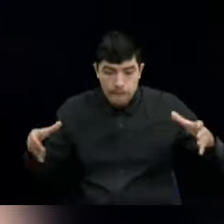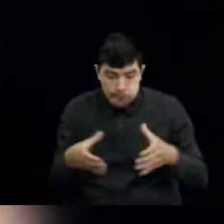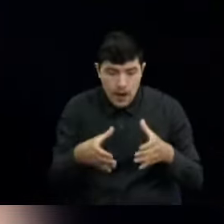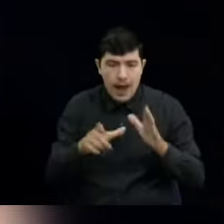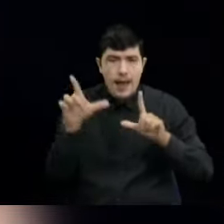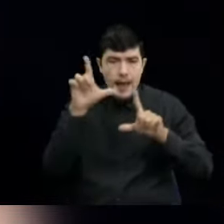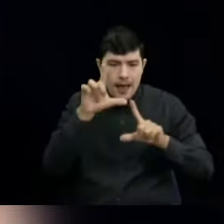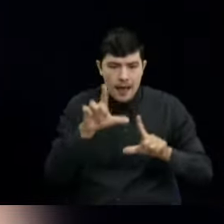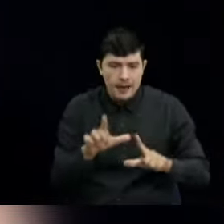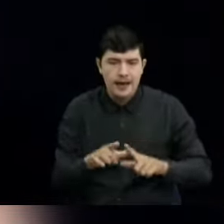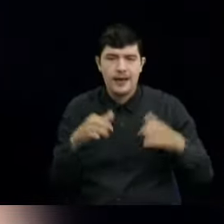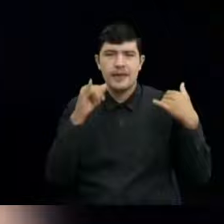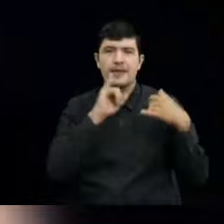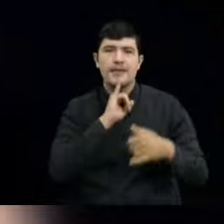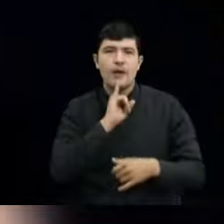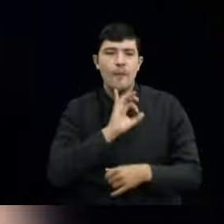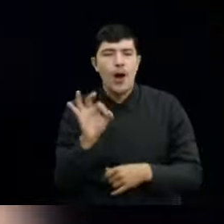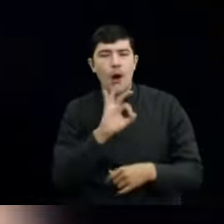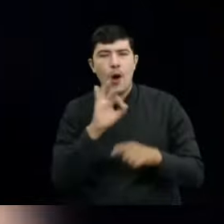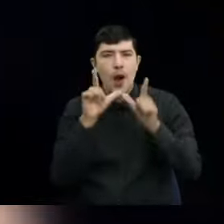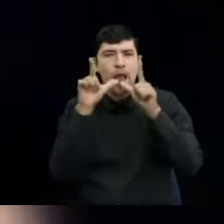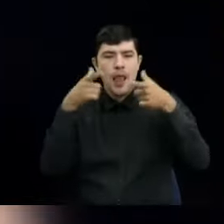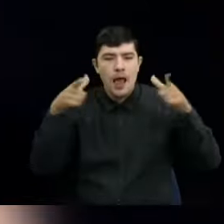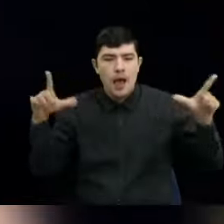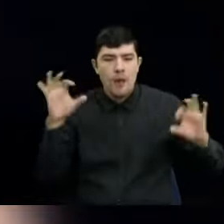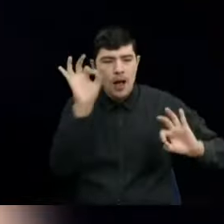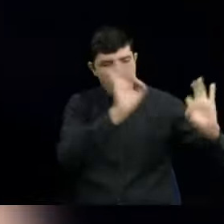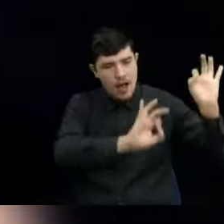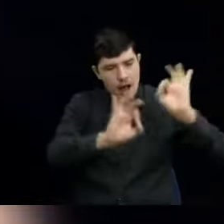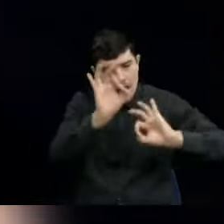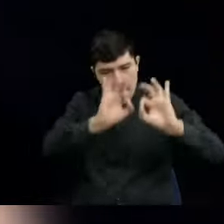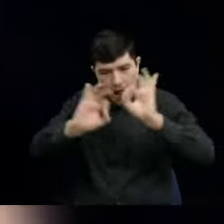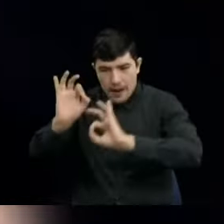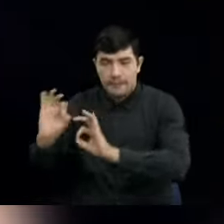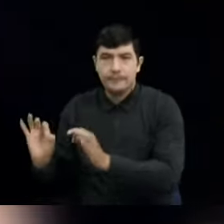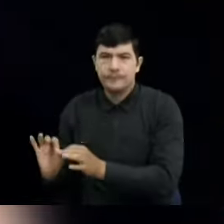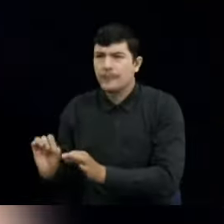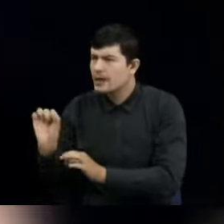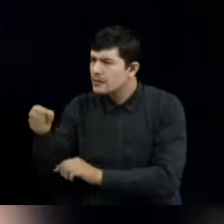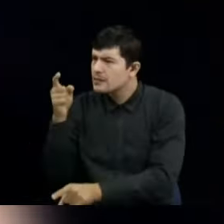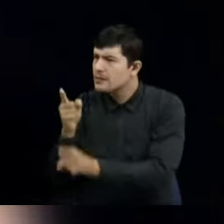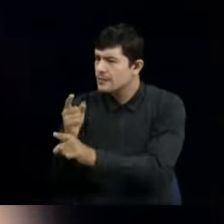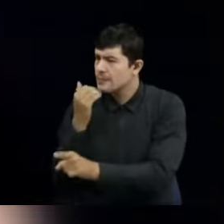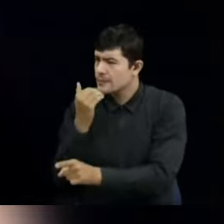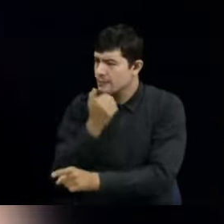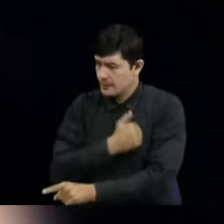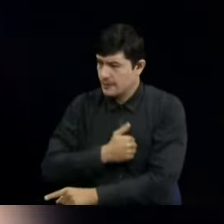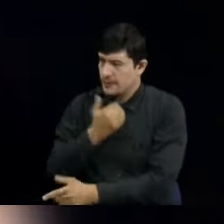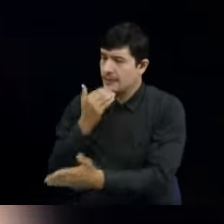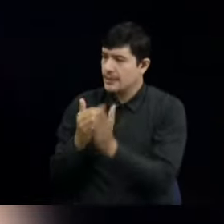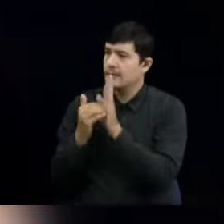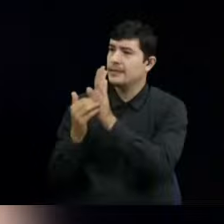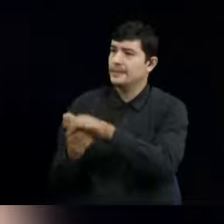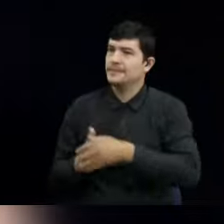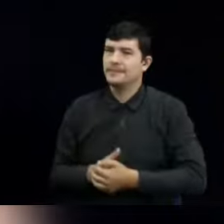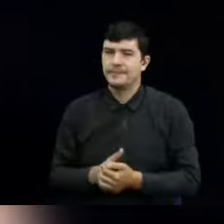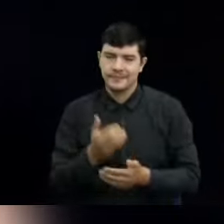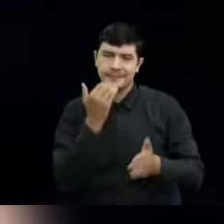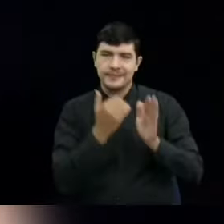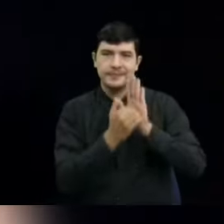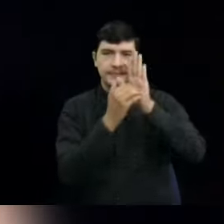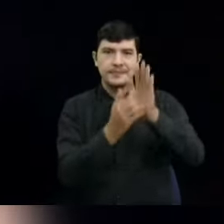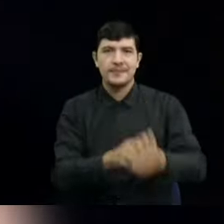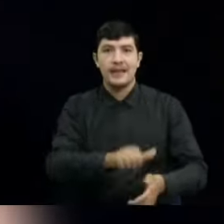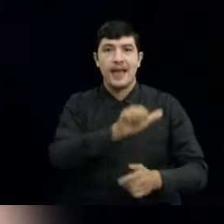letras de un idioma o un lenguaje en orden. Muy bien, Peluquín. Por favor, danos un ejemplo. Por ejemplo,